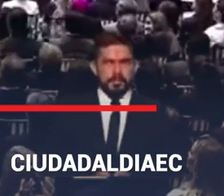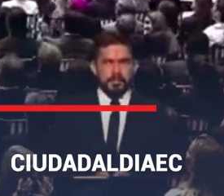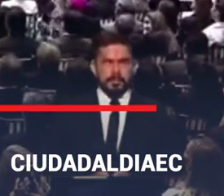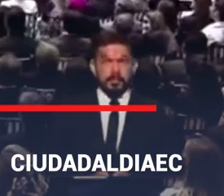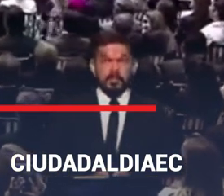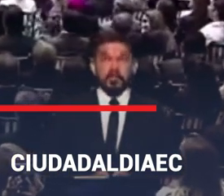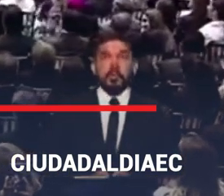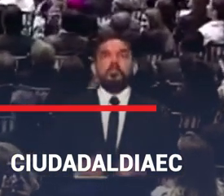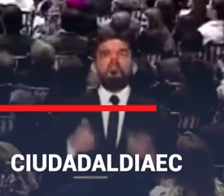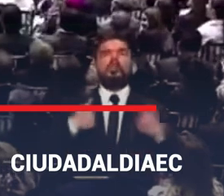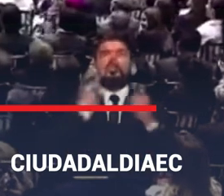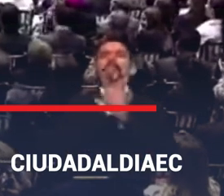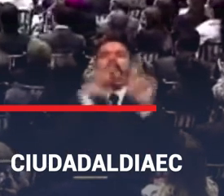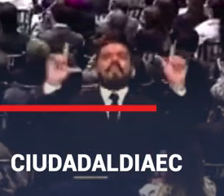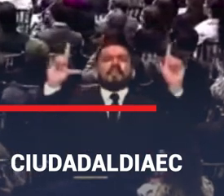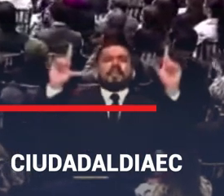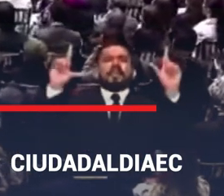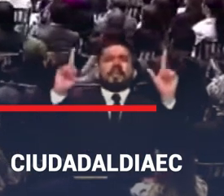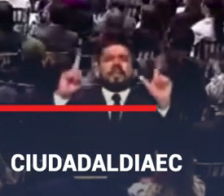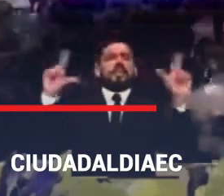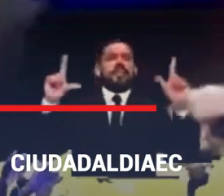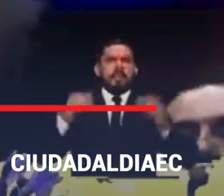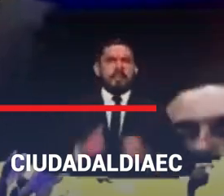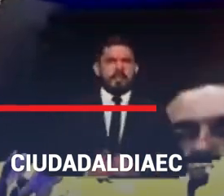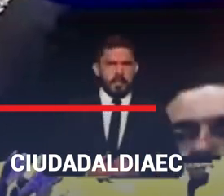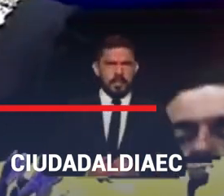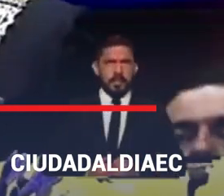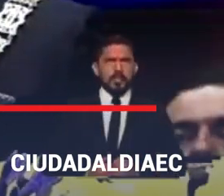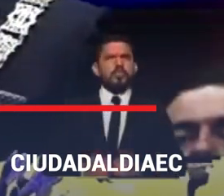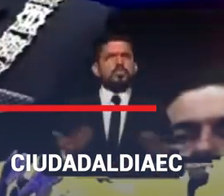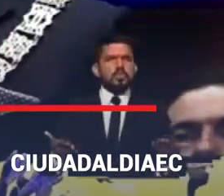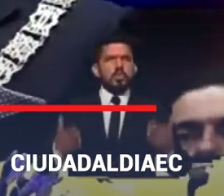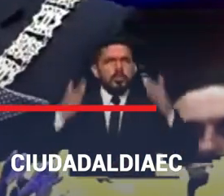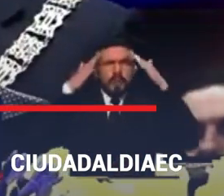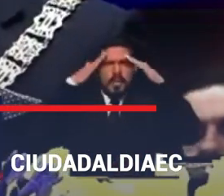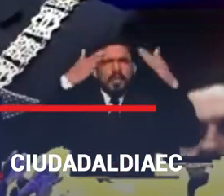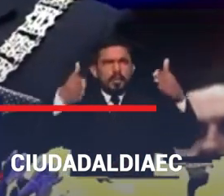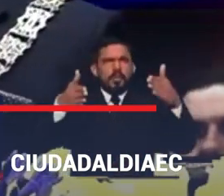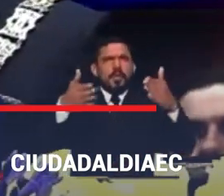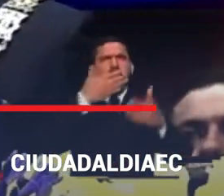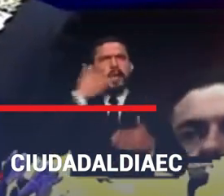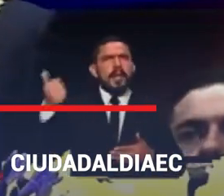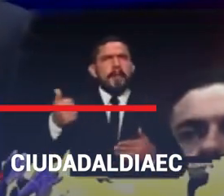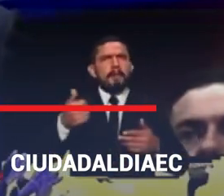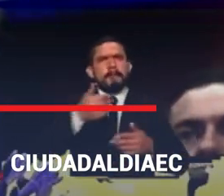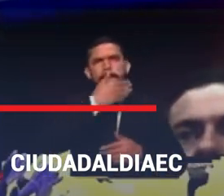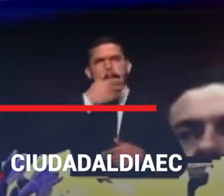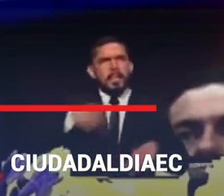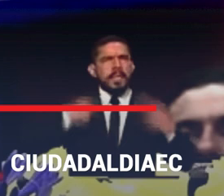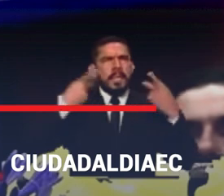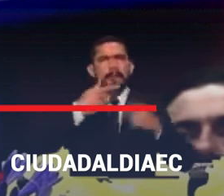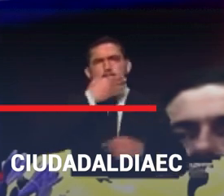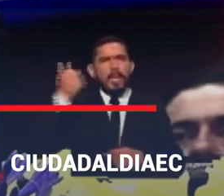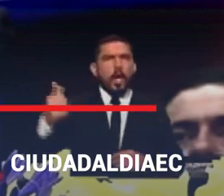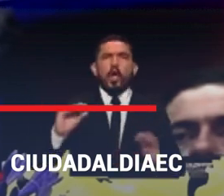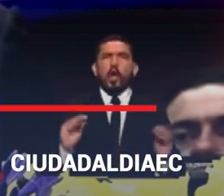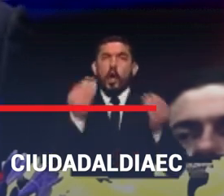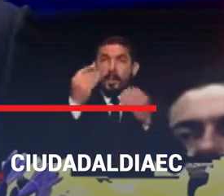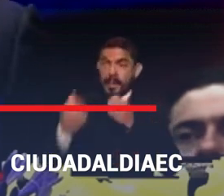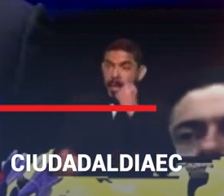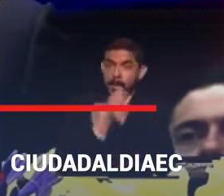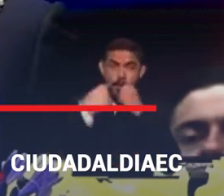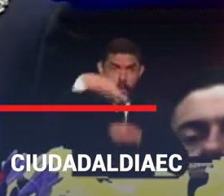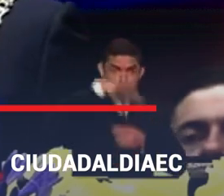Soy un hombre libre y pragmático que busca con empatía mejorar la vida de los ecuatorianos, como son todos aquellos jóvenes que depositaron